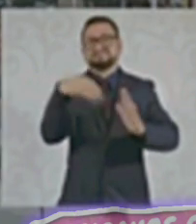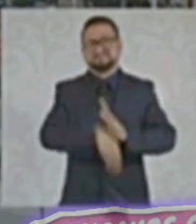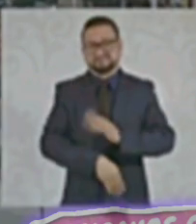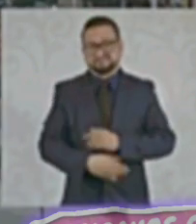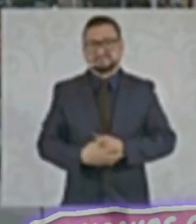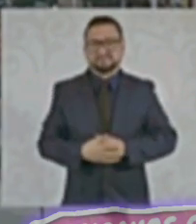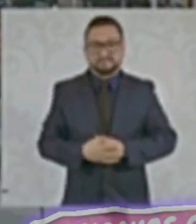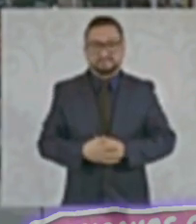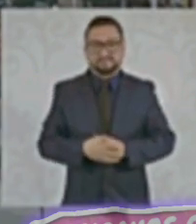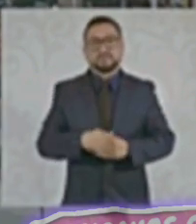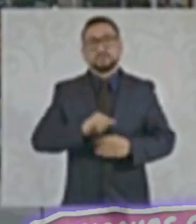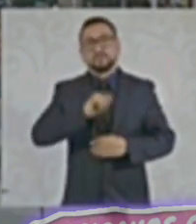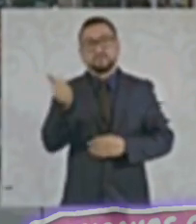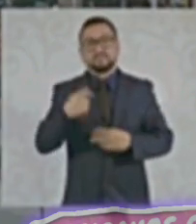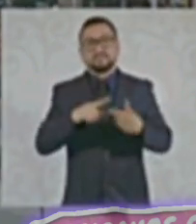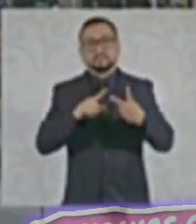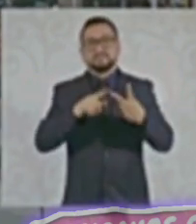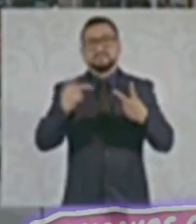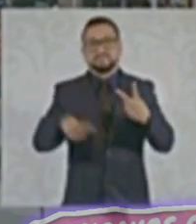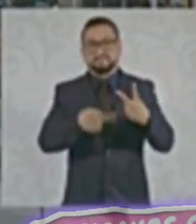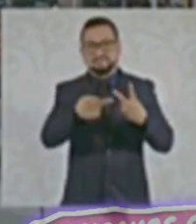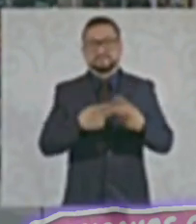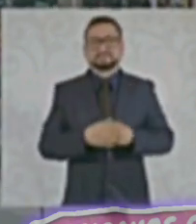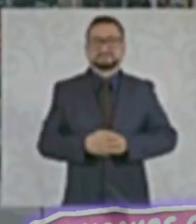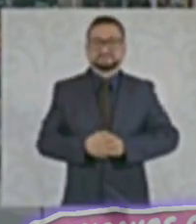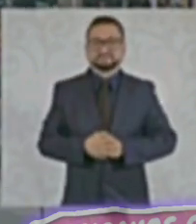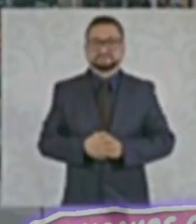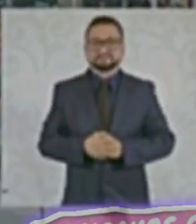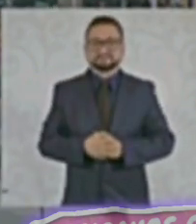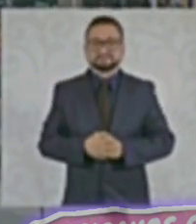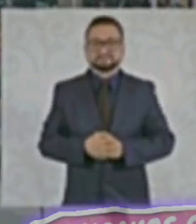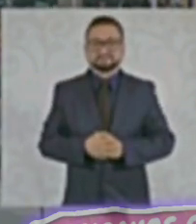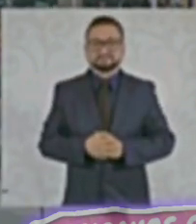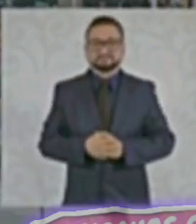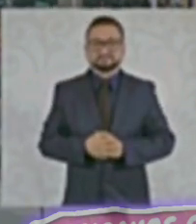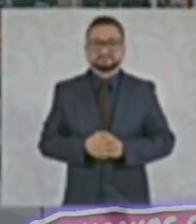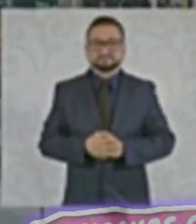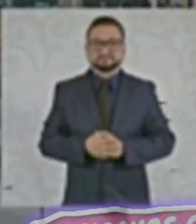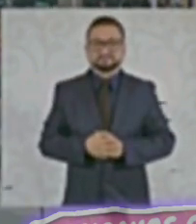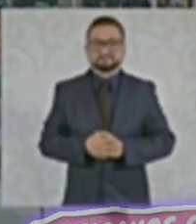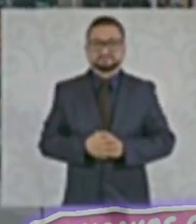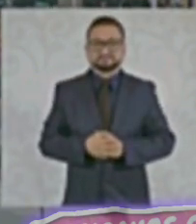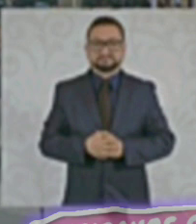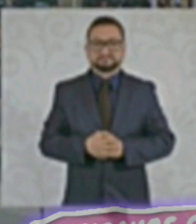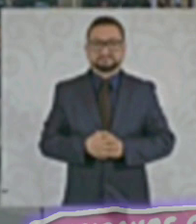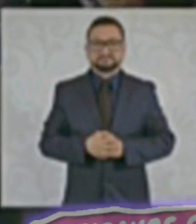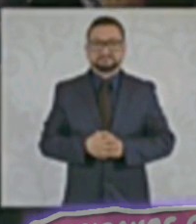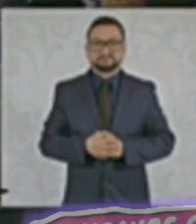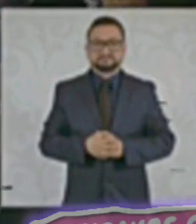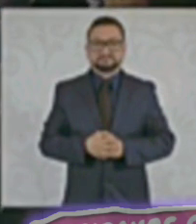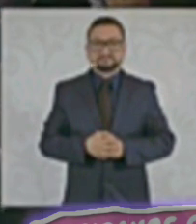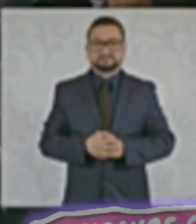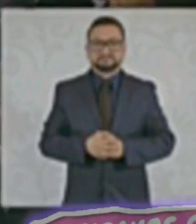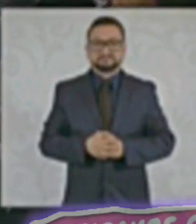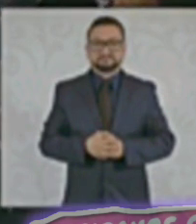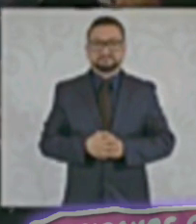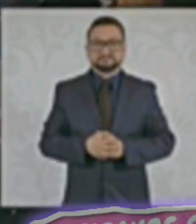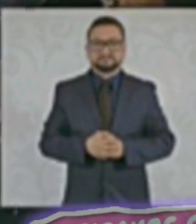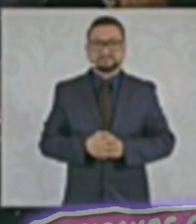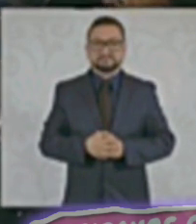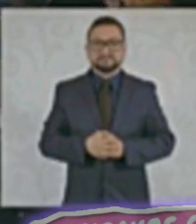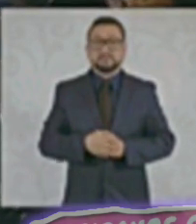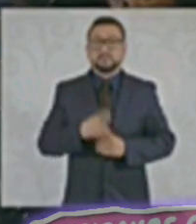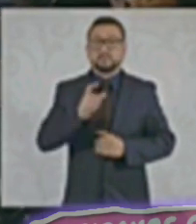Bueno, mi segunda pregunta sería también al respecto, bueno, de esto de los mensajes